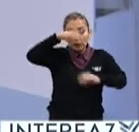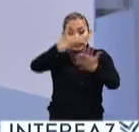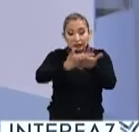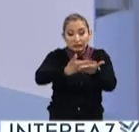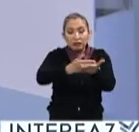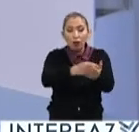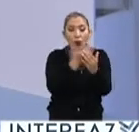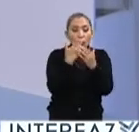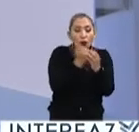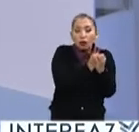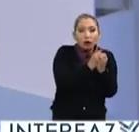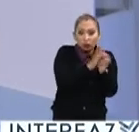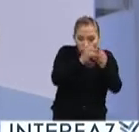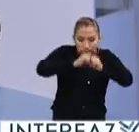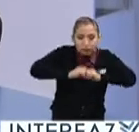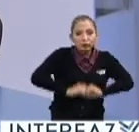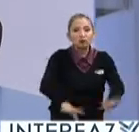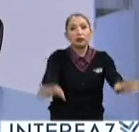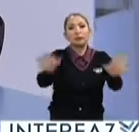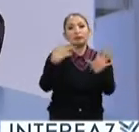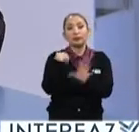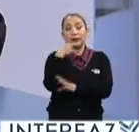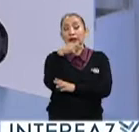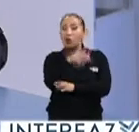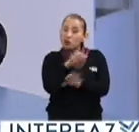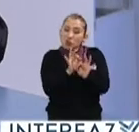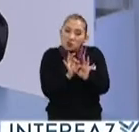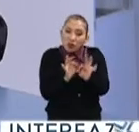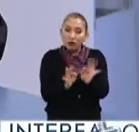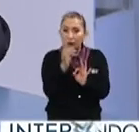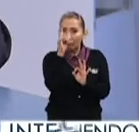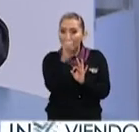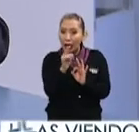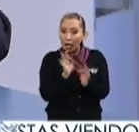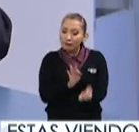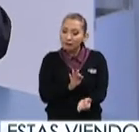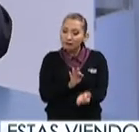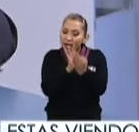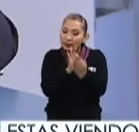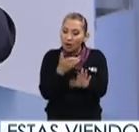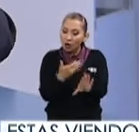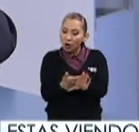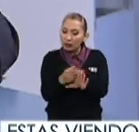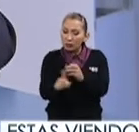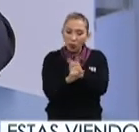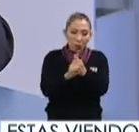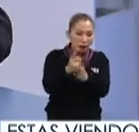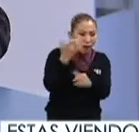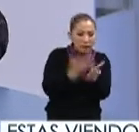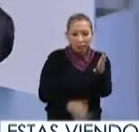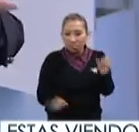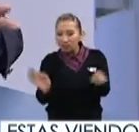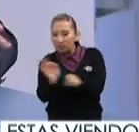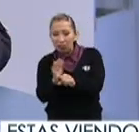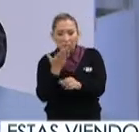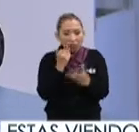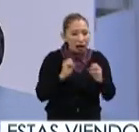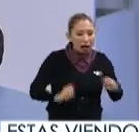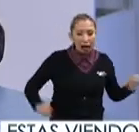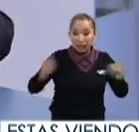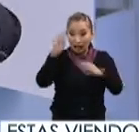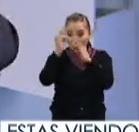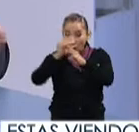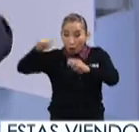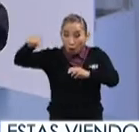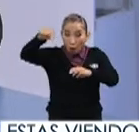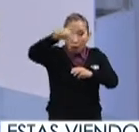que me parecen muy, muy importantes. El factor fundamental para hacerle frente a las crisis de inseguridad pública que se viven en varias partes del